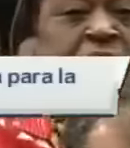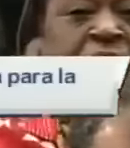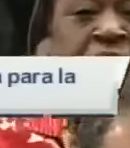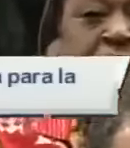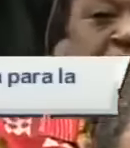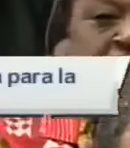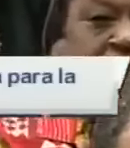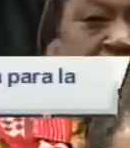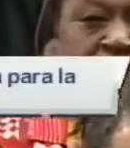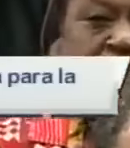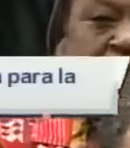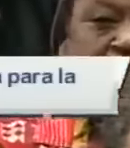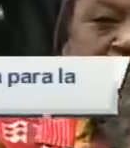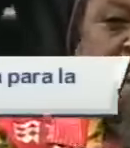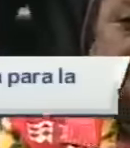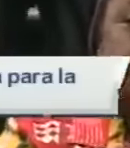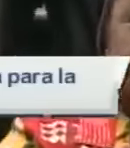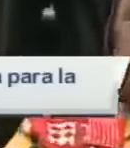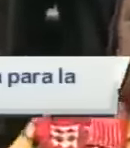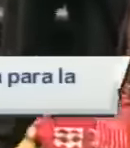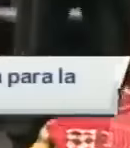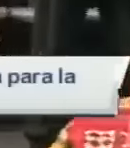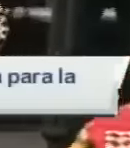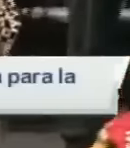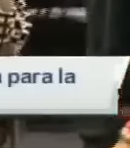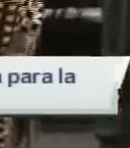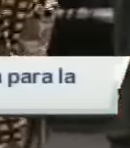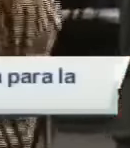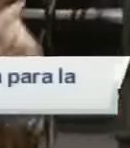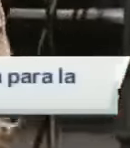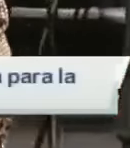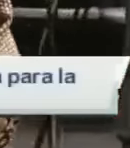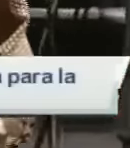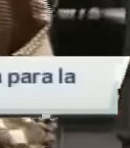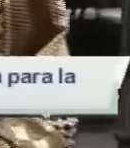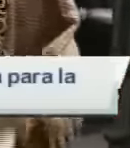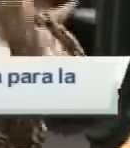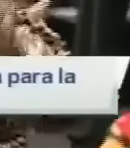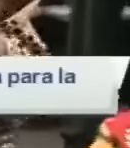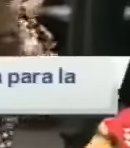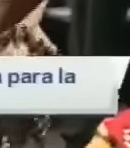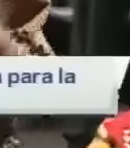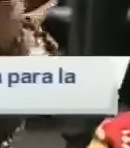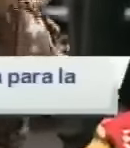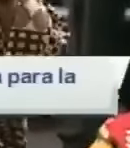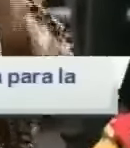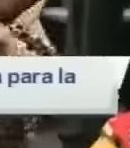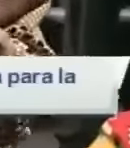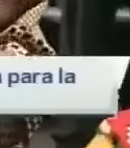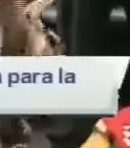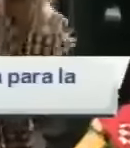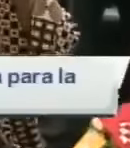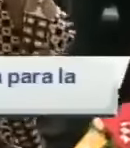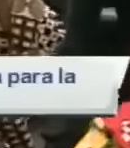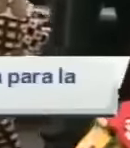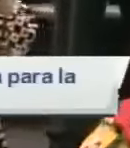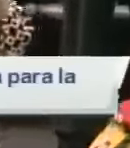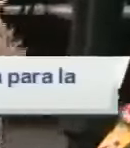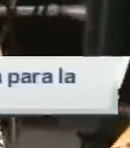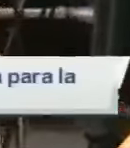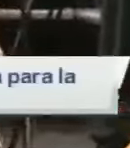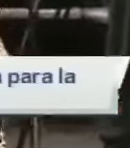nosotros estamos obligados, sabemos lo que es la resistencia indígena, sabemos lo que es el enfrentamiento con